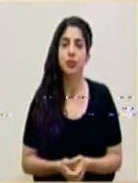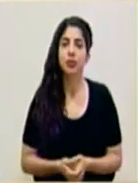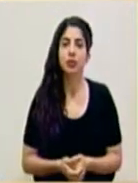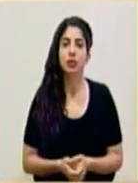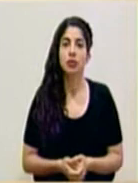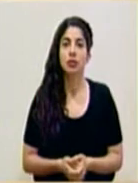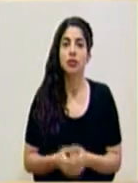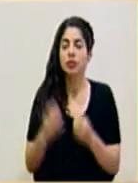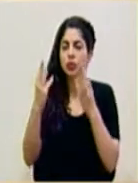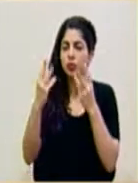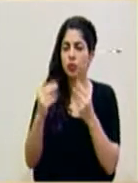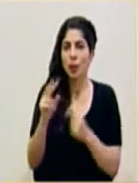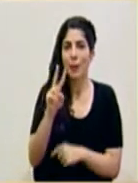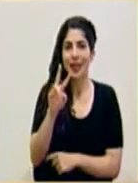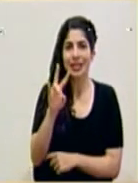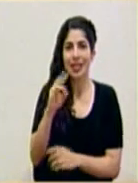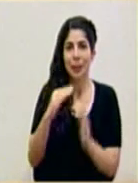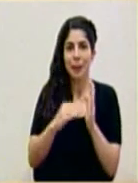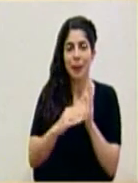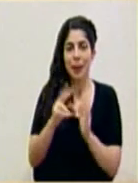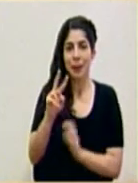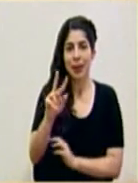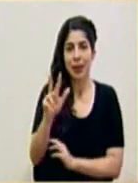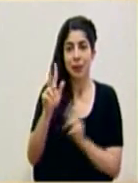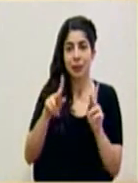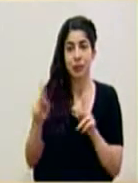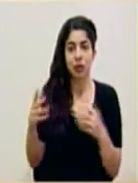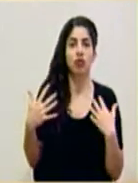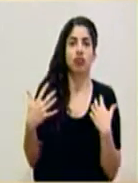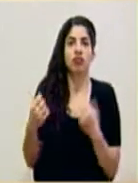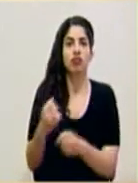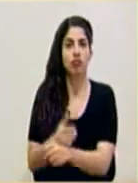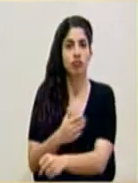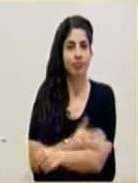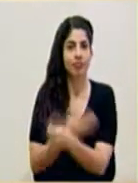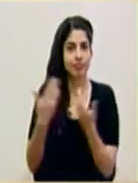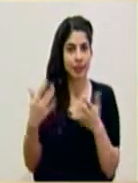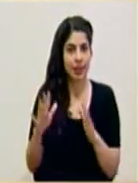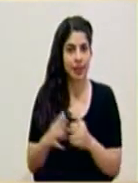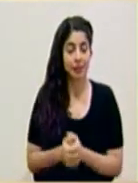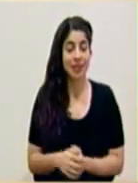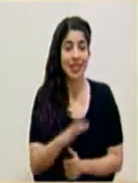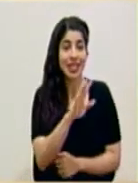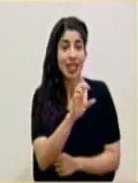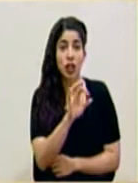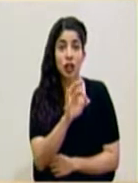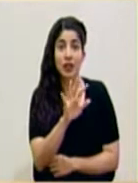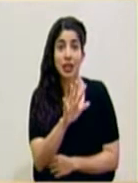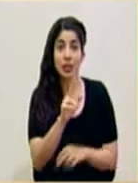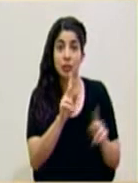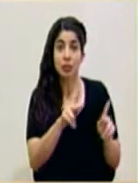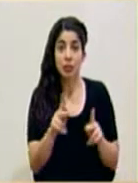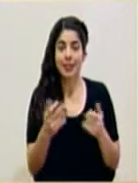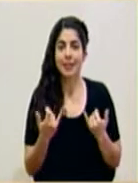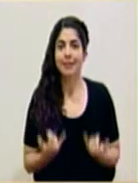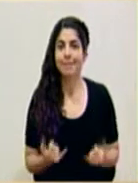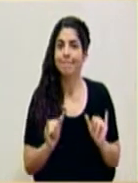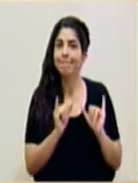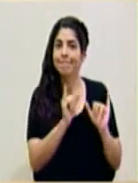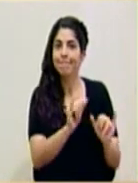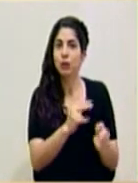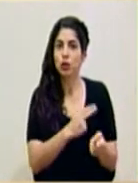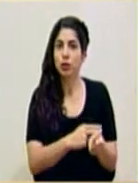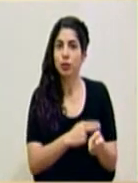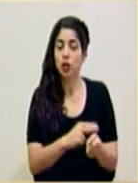Se contabilizan 27.023 personas recuperadas. 595 personas se encuentran hospitalizadas,